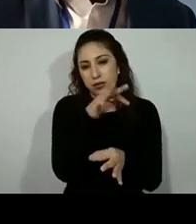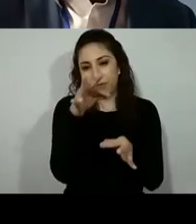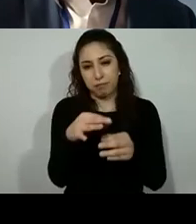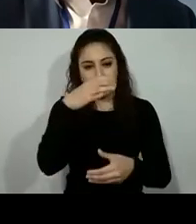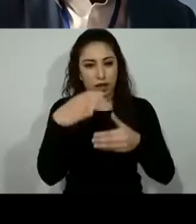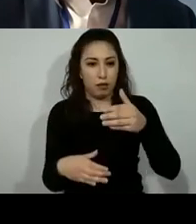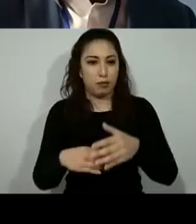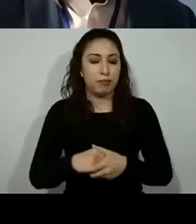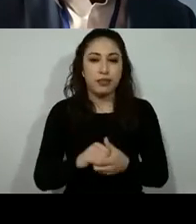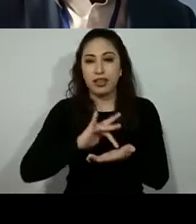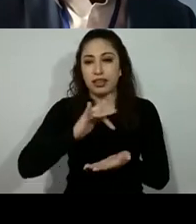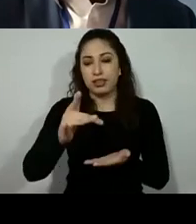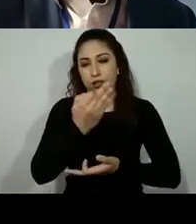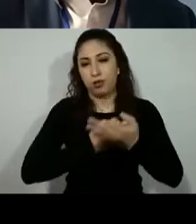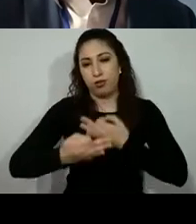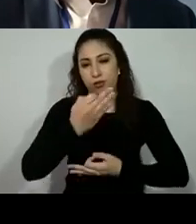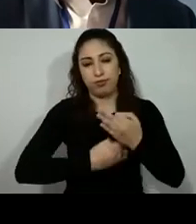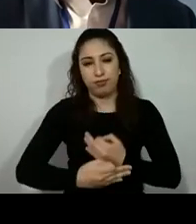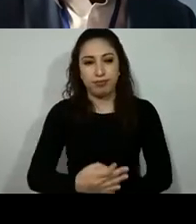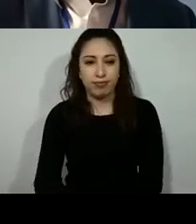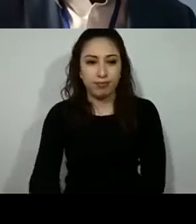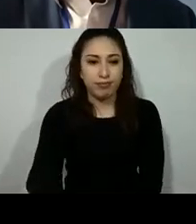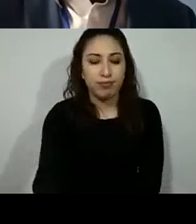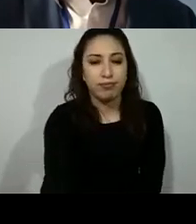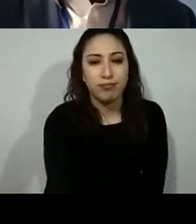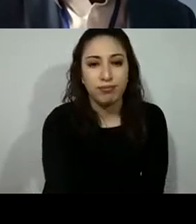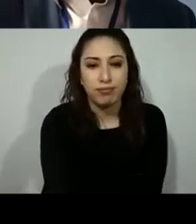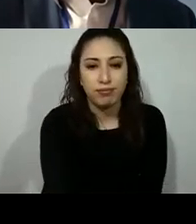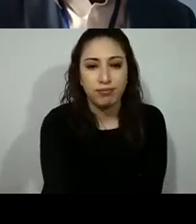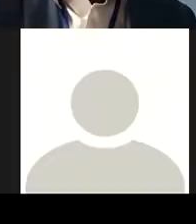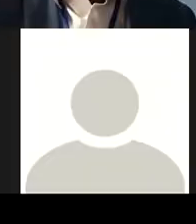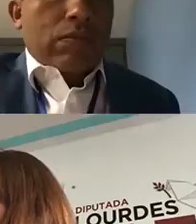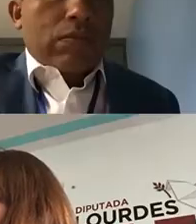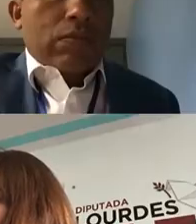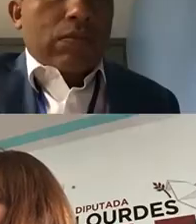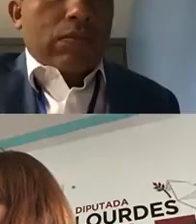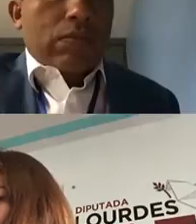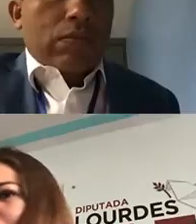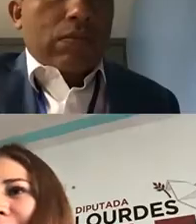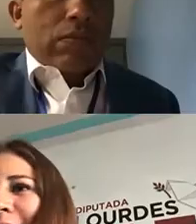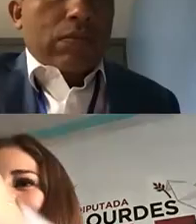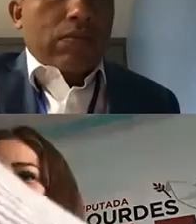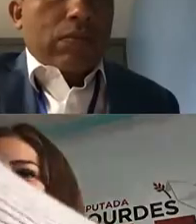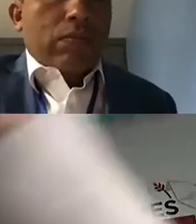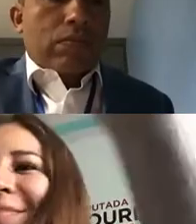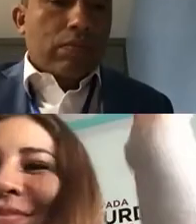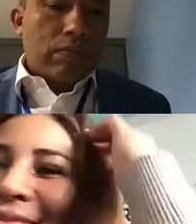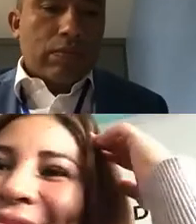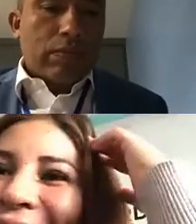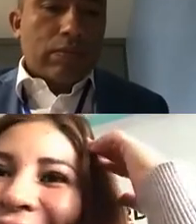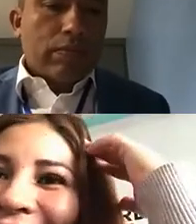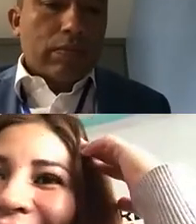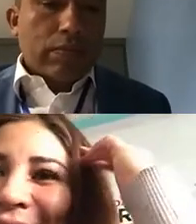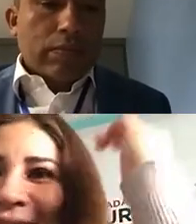trabajo. Muchísimas gracias a todas y a todos. Muy buenas tardes. Buenas gracias. Tardes. Buenas tardes. Gracias. Buenas tardes a